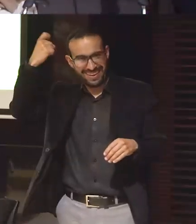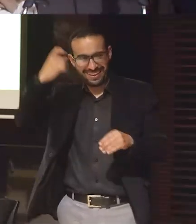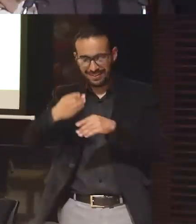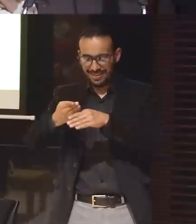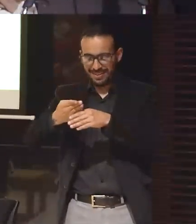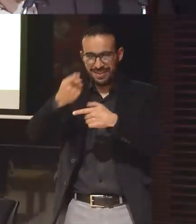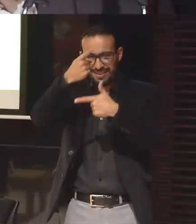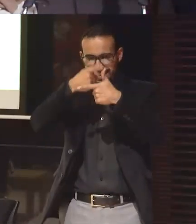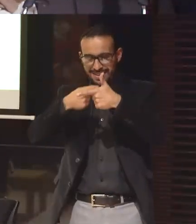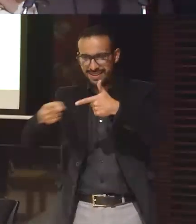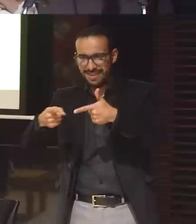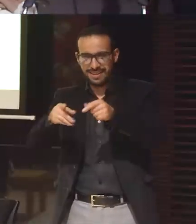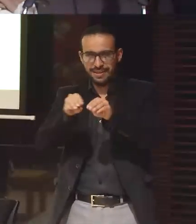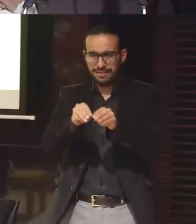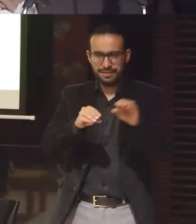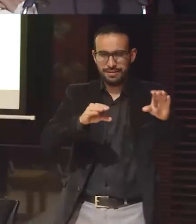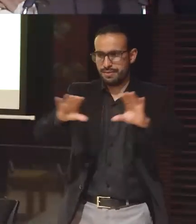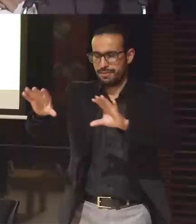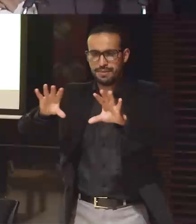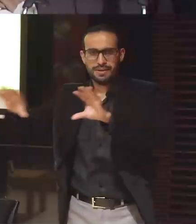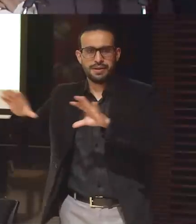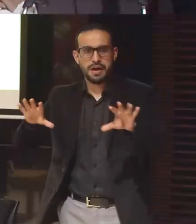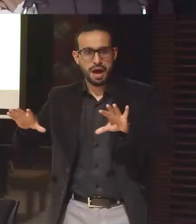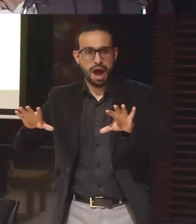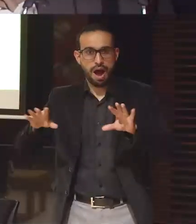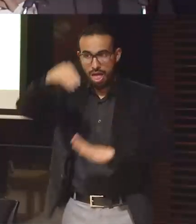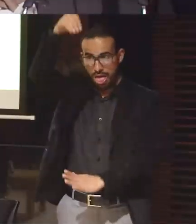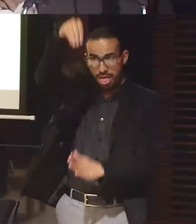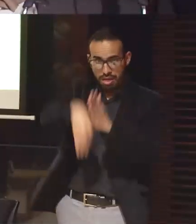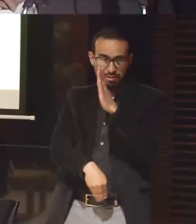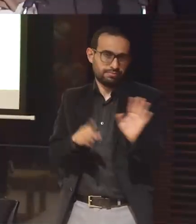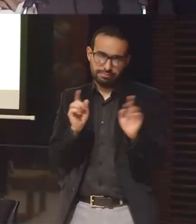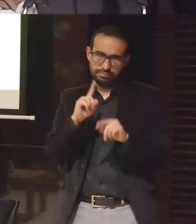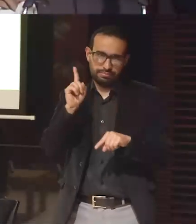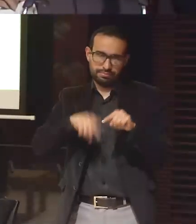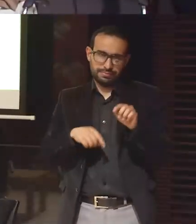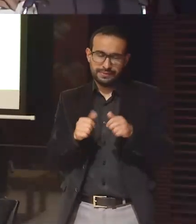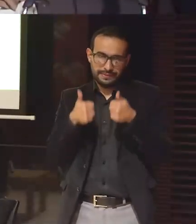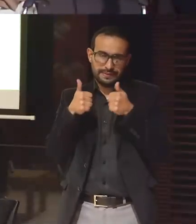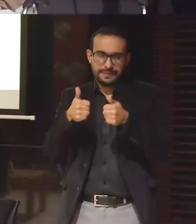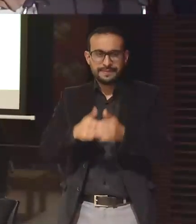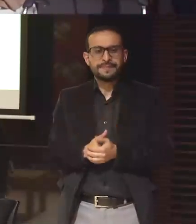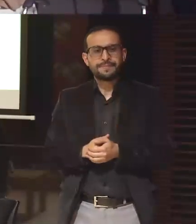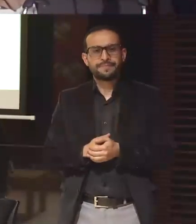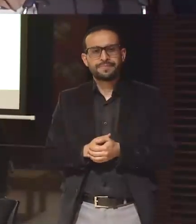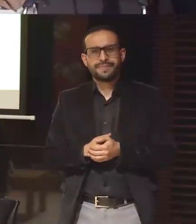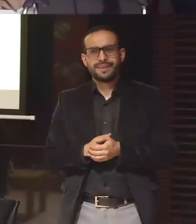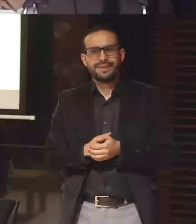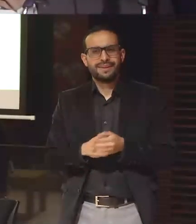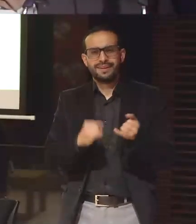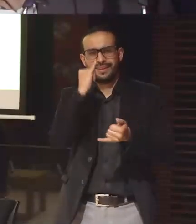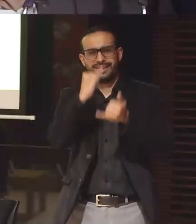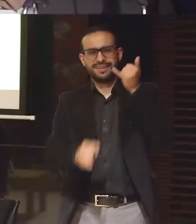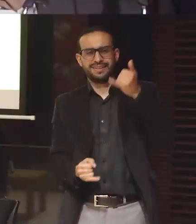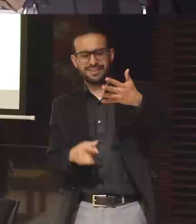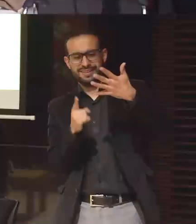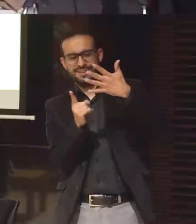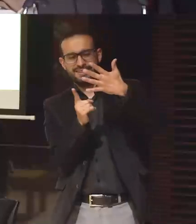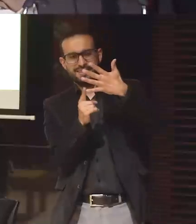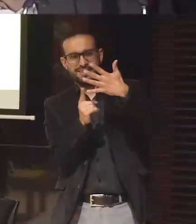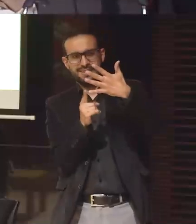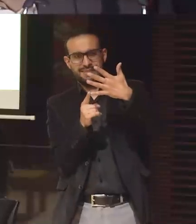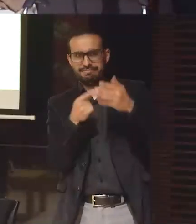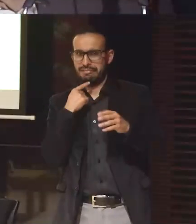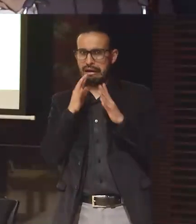manera financieramente y técnicamente durante todo su tiempo. Y el último, para acabar mi podcast, es que nosotros tenemos